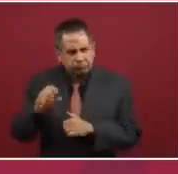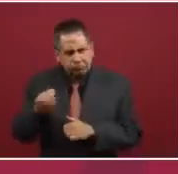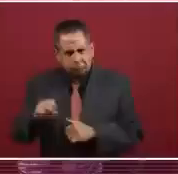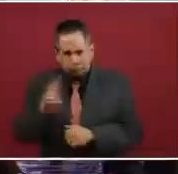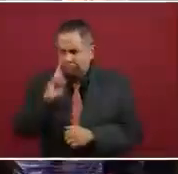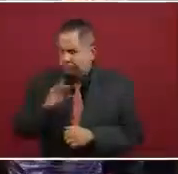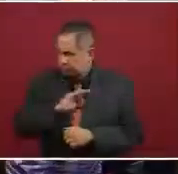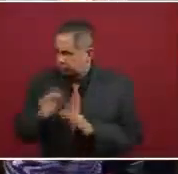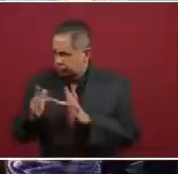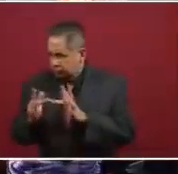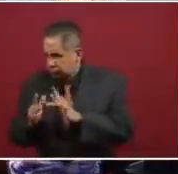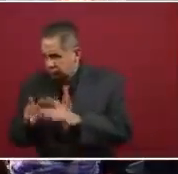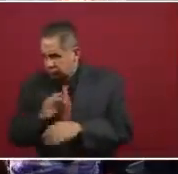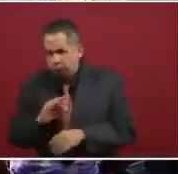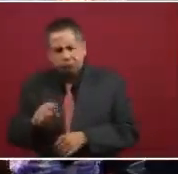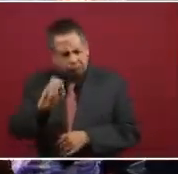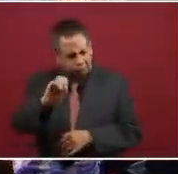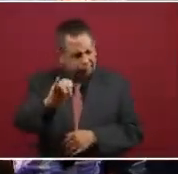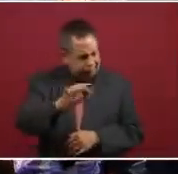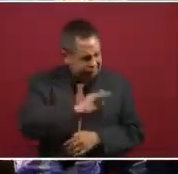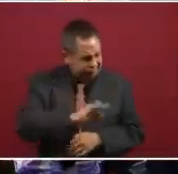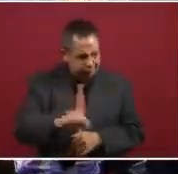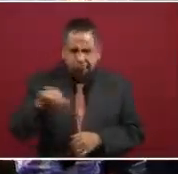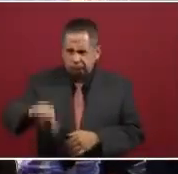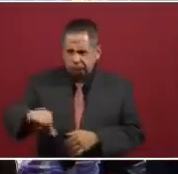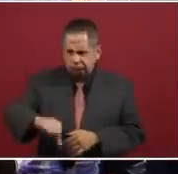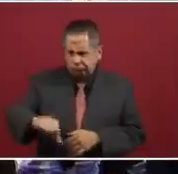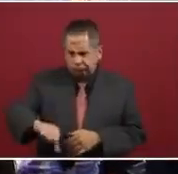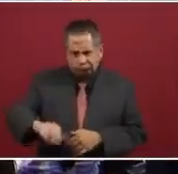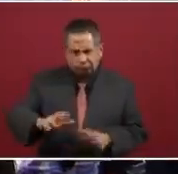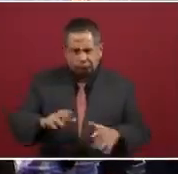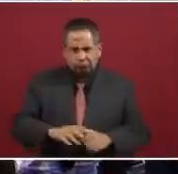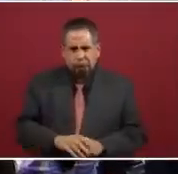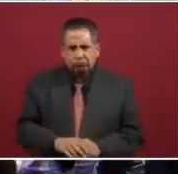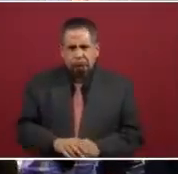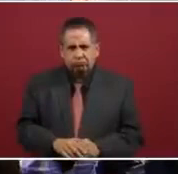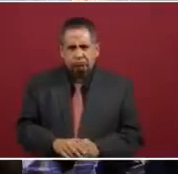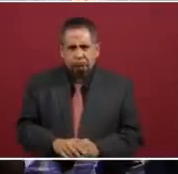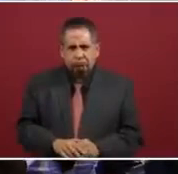Se puede, ¿no? Sí. Hoy.